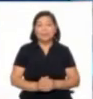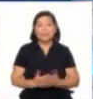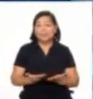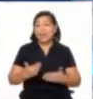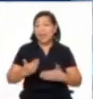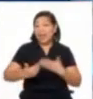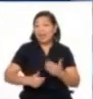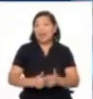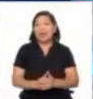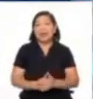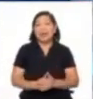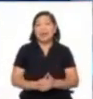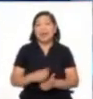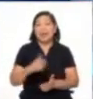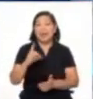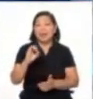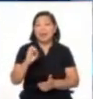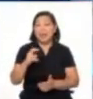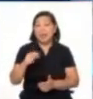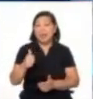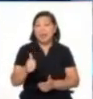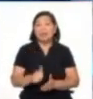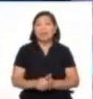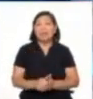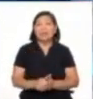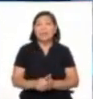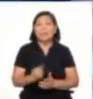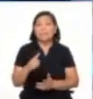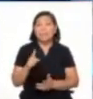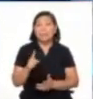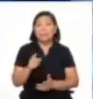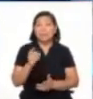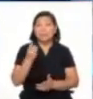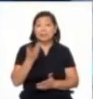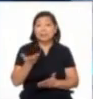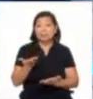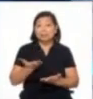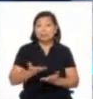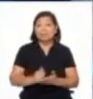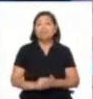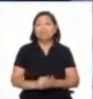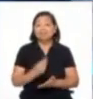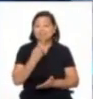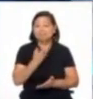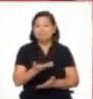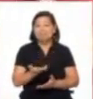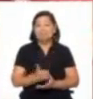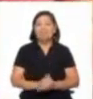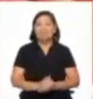A continuación, Diana Pachacama nos presenta alternativas de desayunos en puestos ambulantes.